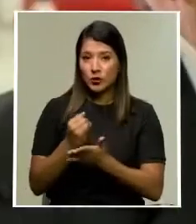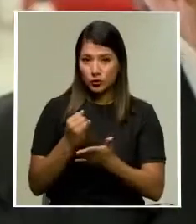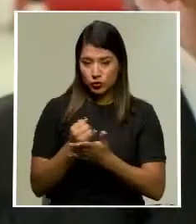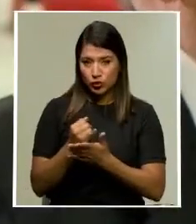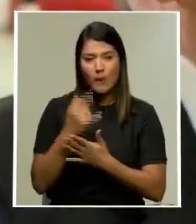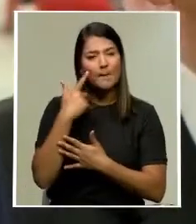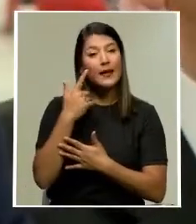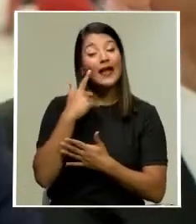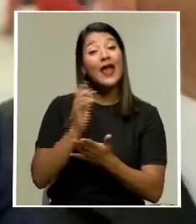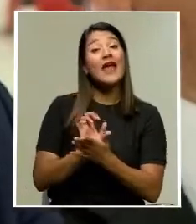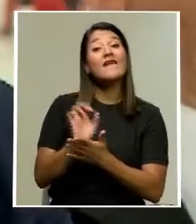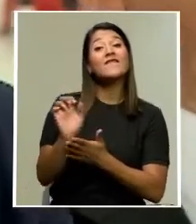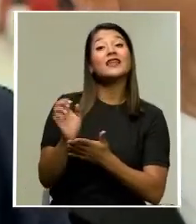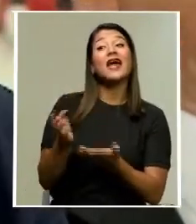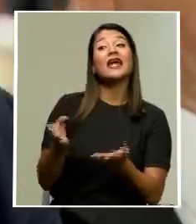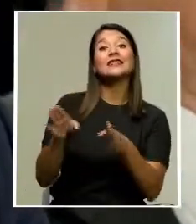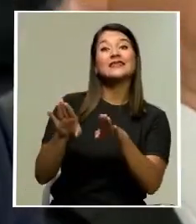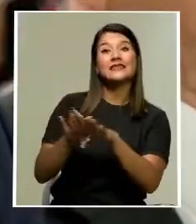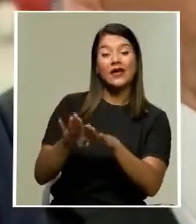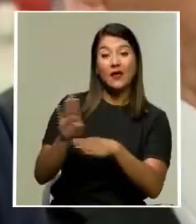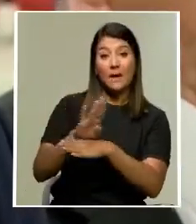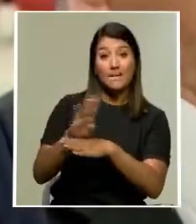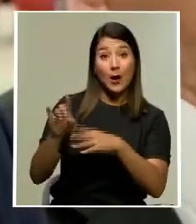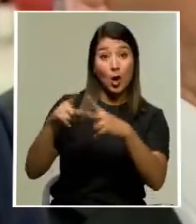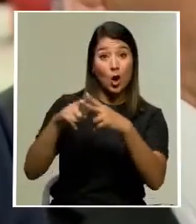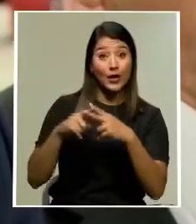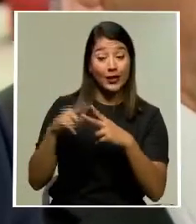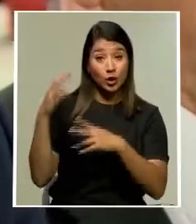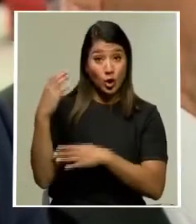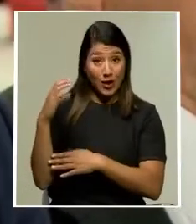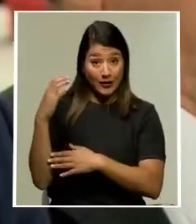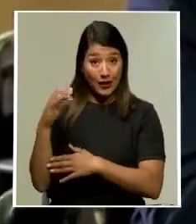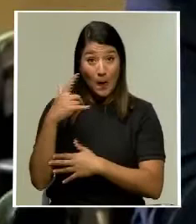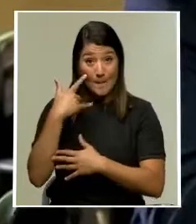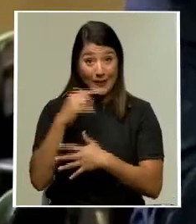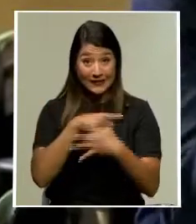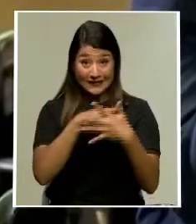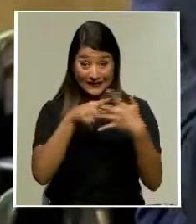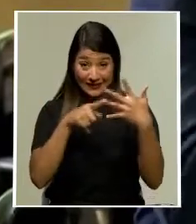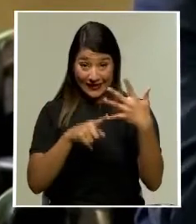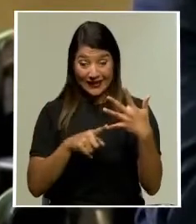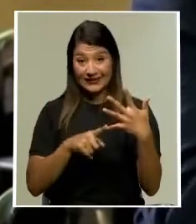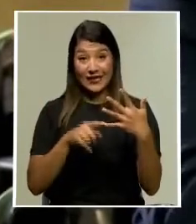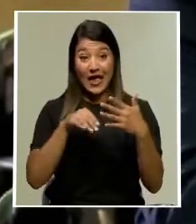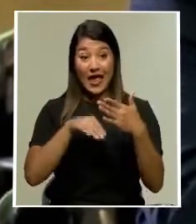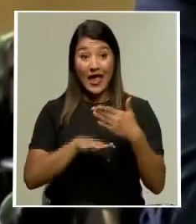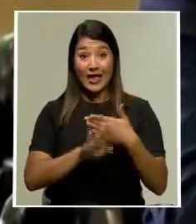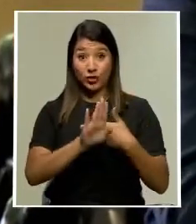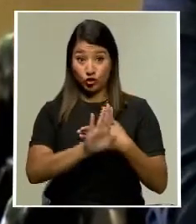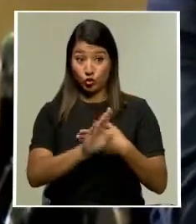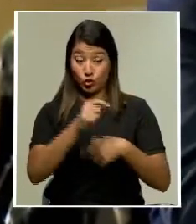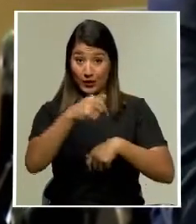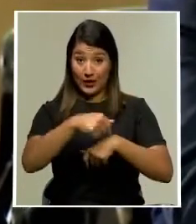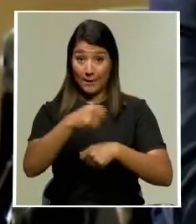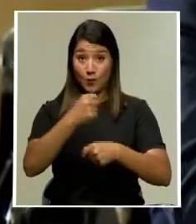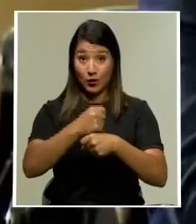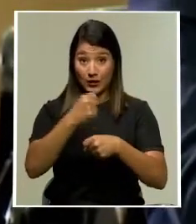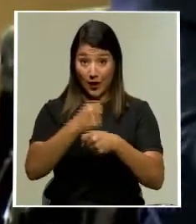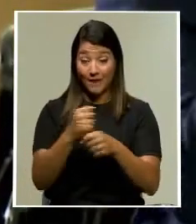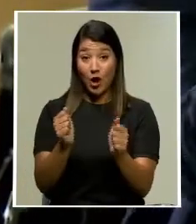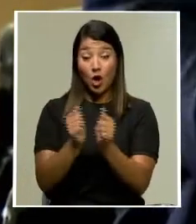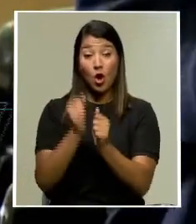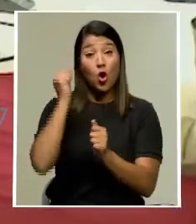fin de evitar el cierre del Banco Crédito Agrícola de Cartago, se cree que los imputados durante su gestión de gobierno habrían